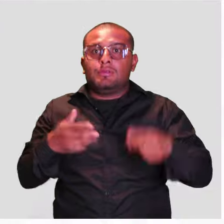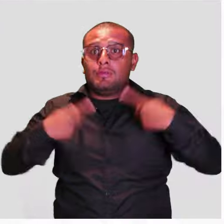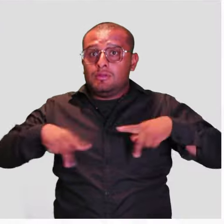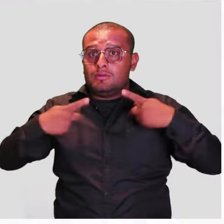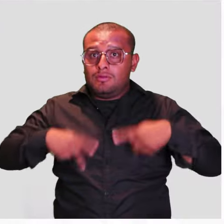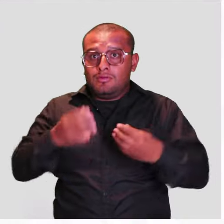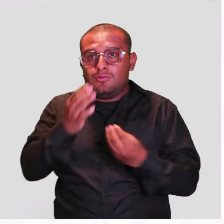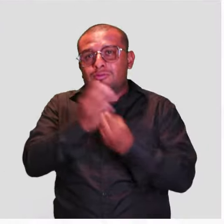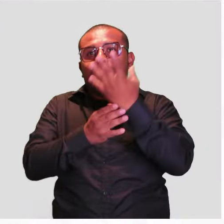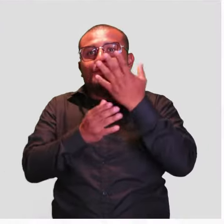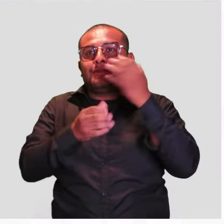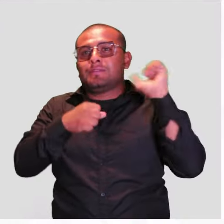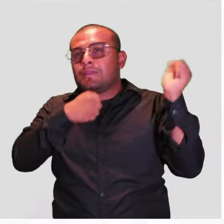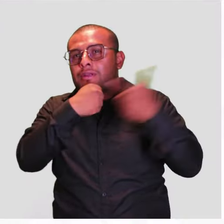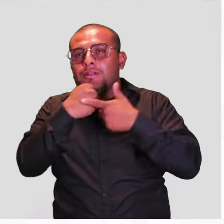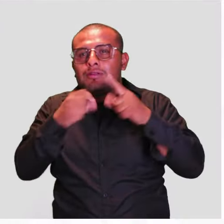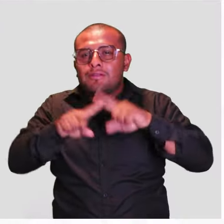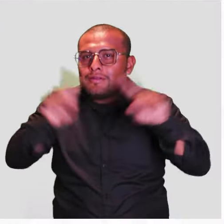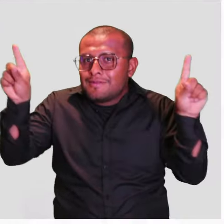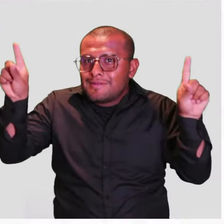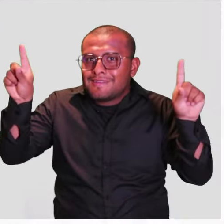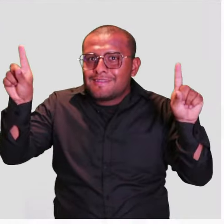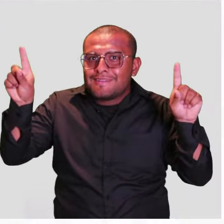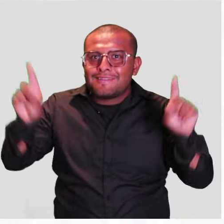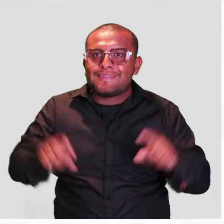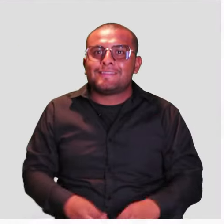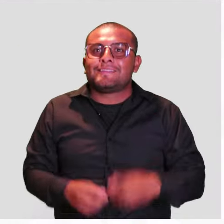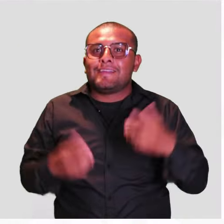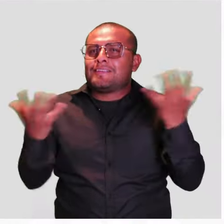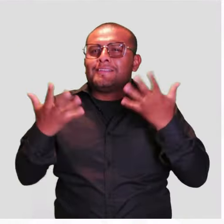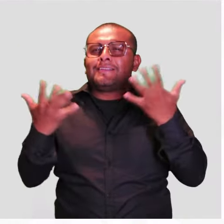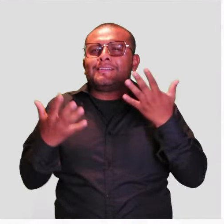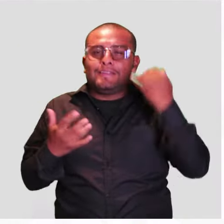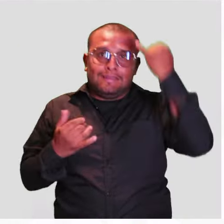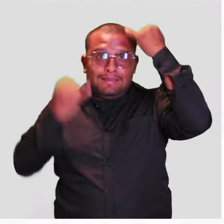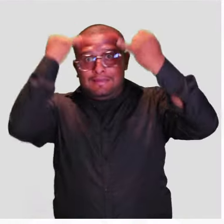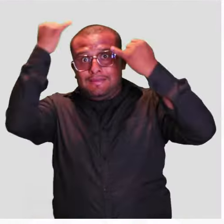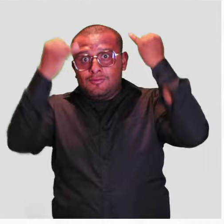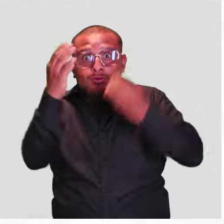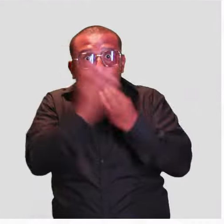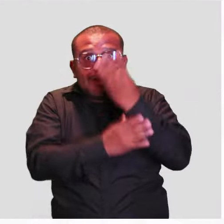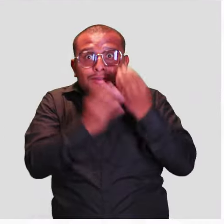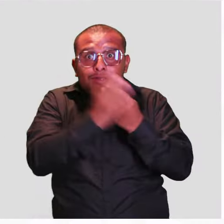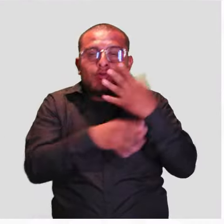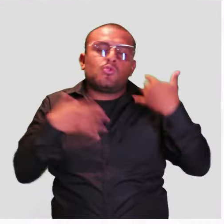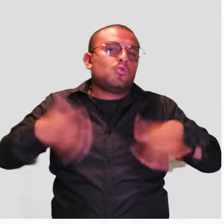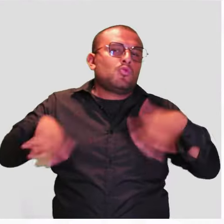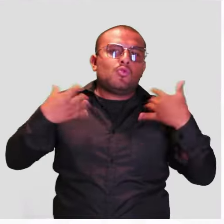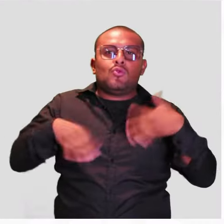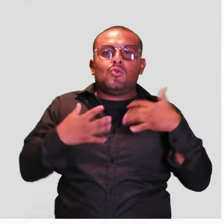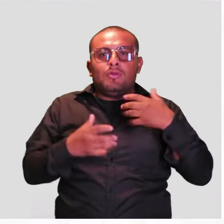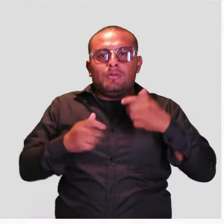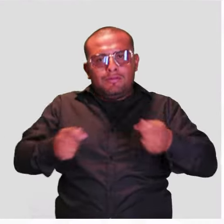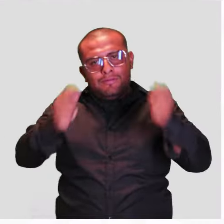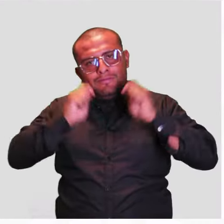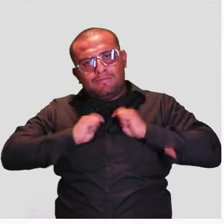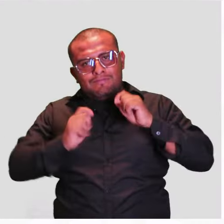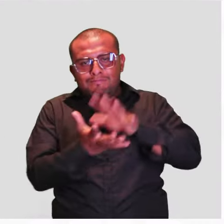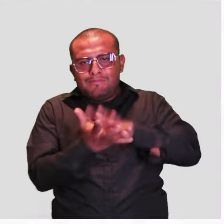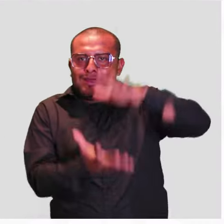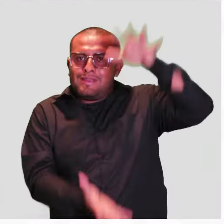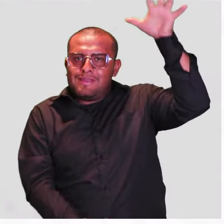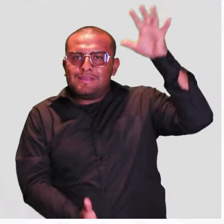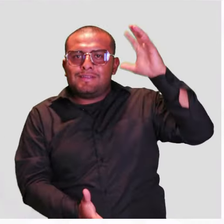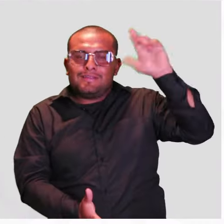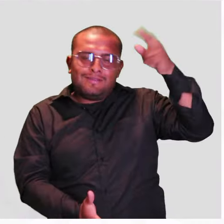vota por algo distinto. Vamos a hacer una innovación, una máxima mía. Recuérdenlo, la